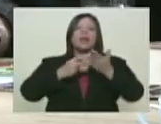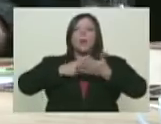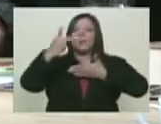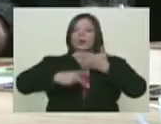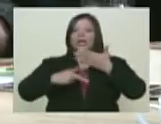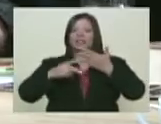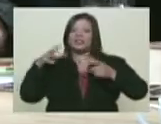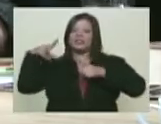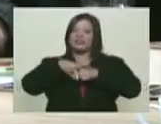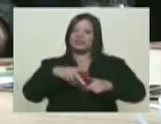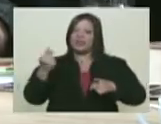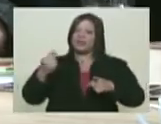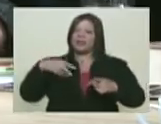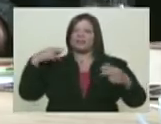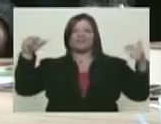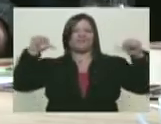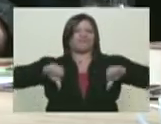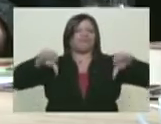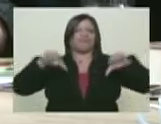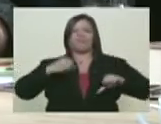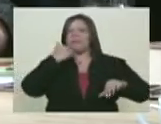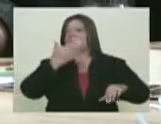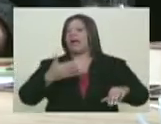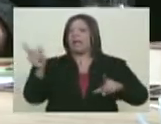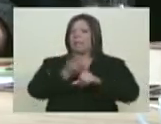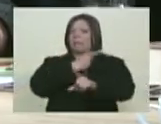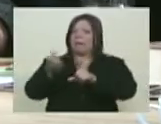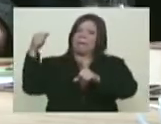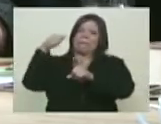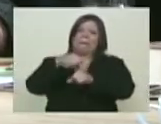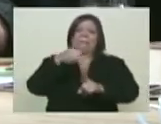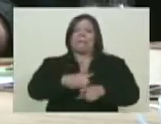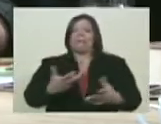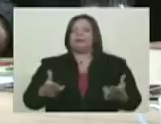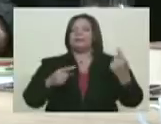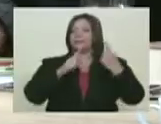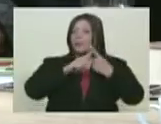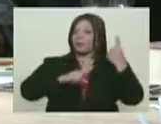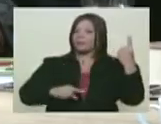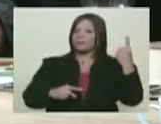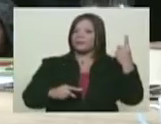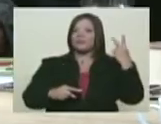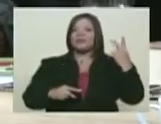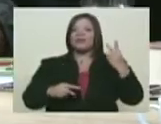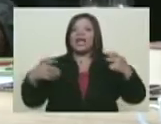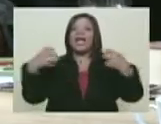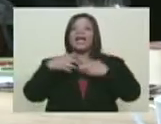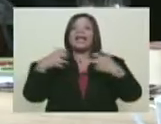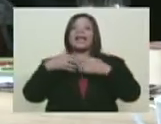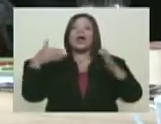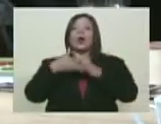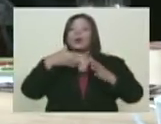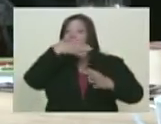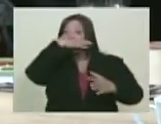neoliberal, absurdo, ridículo, gangsteril, criminal, antipopular, la guerra contra el narco que se inventaron para